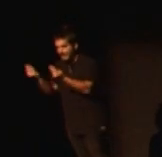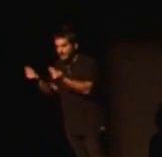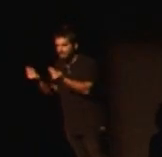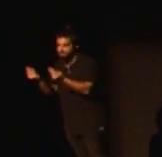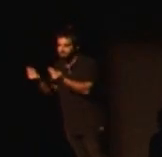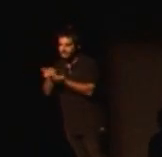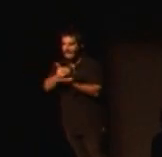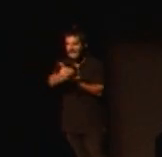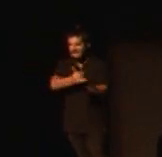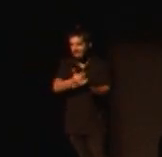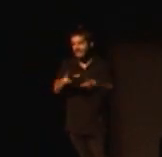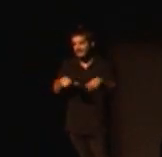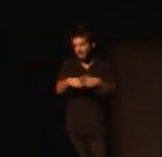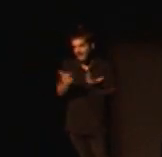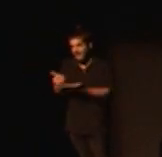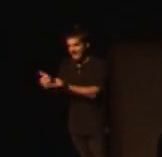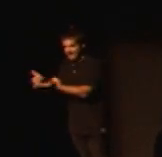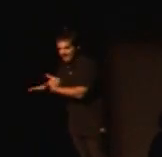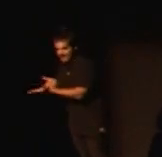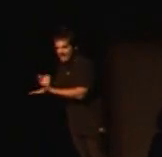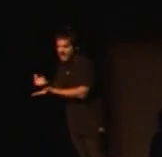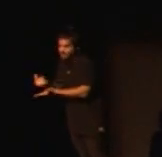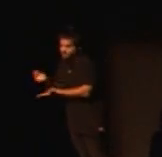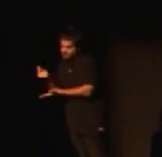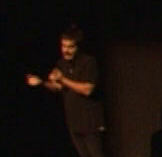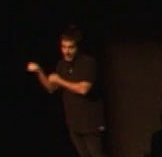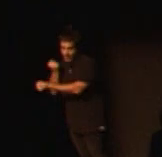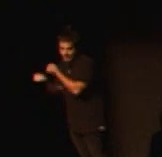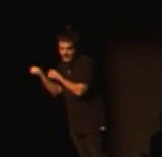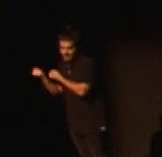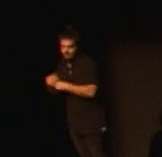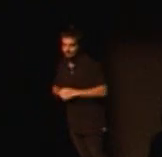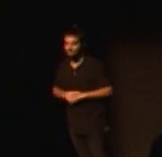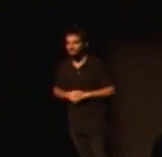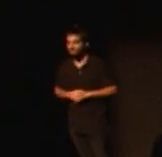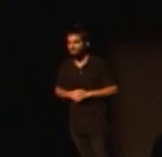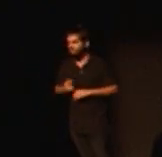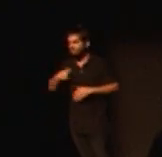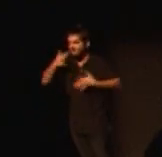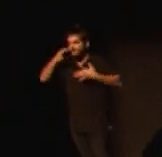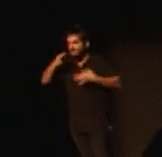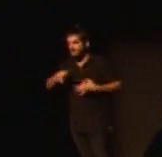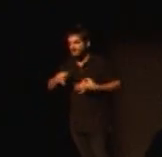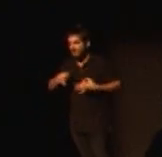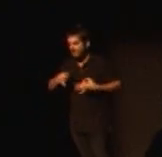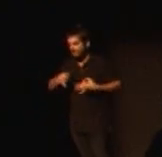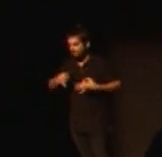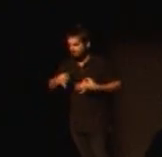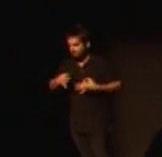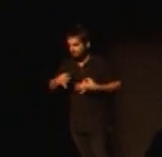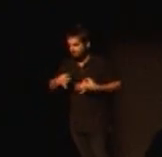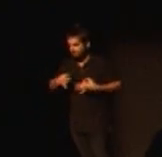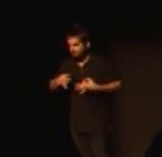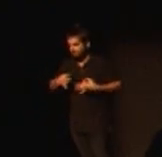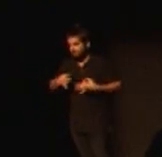y la social, que es absolutamente compatible. Nuestra fundación, estoy convencido también, que conquistará los corazones de